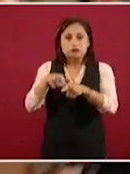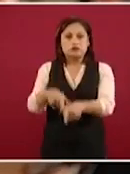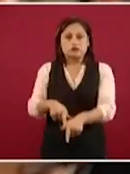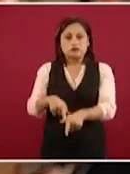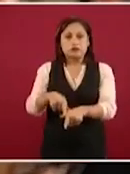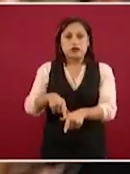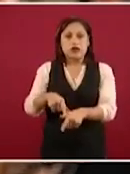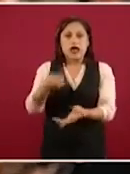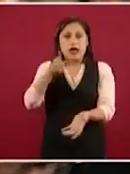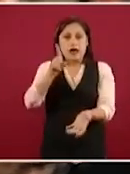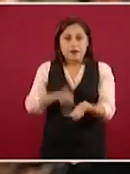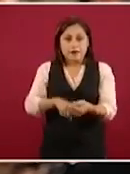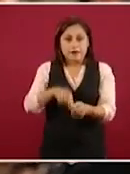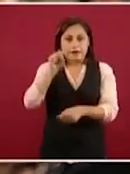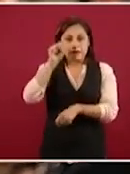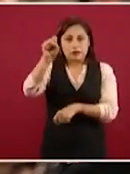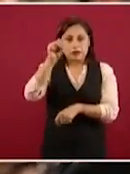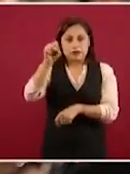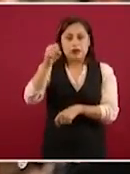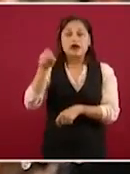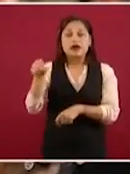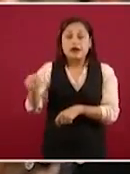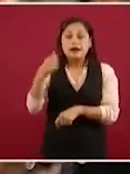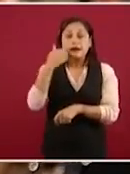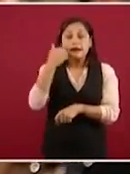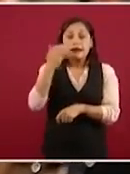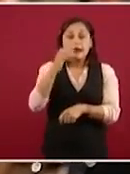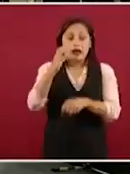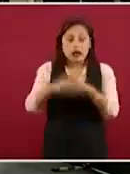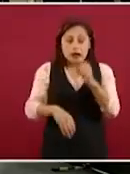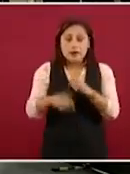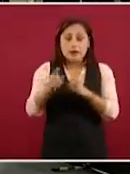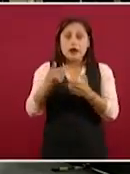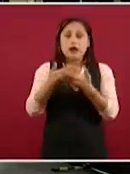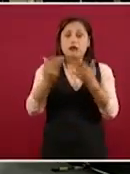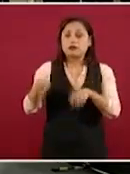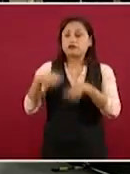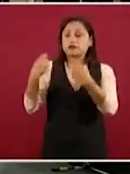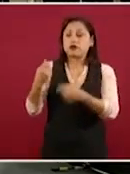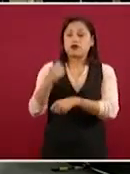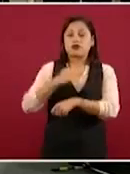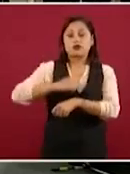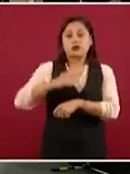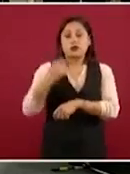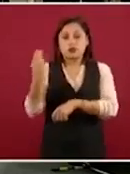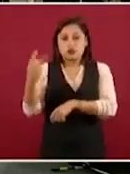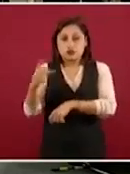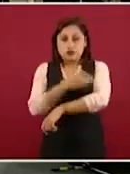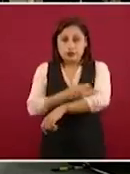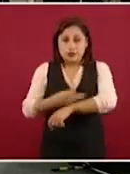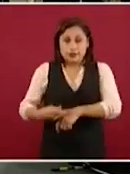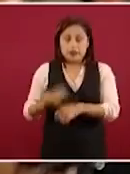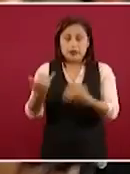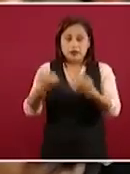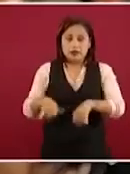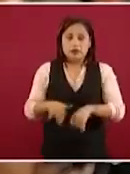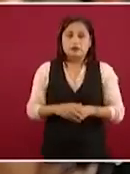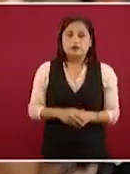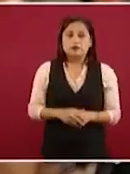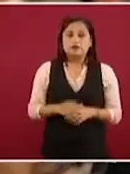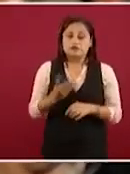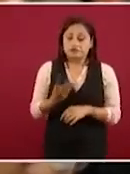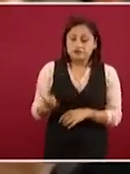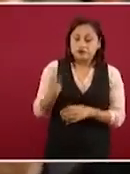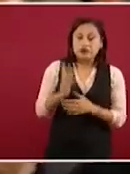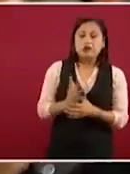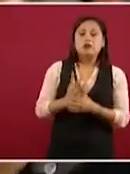a su delfín, su yerno Ricardo Aldana. Esta complicidad, según ellos, se da desde la trinchera